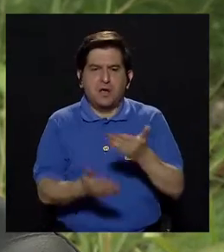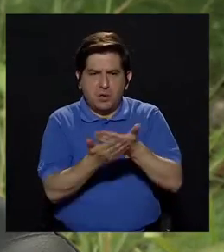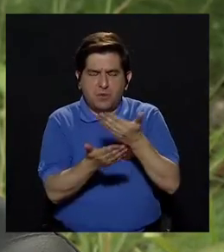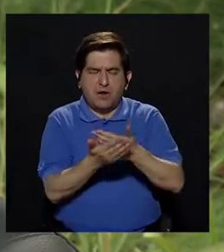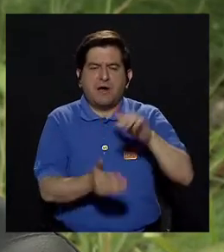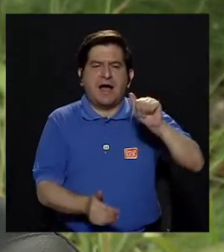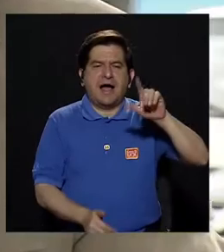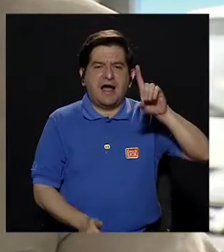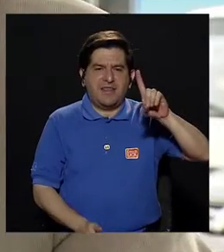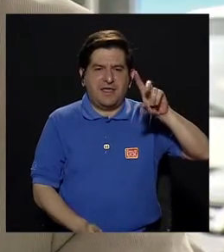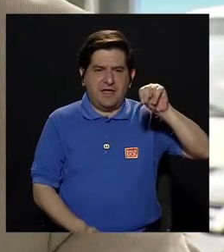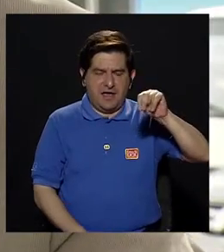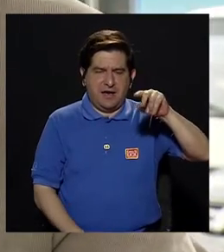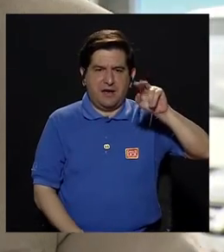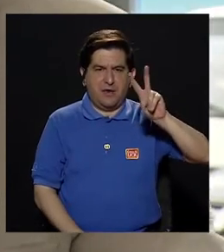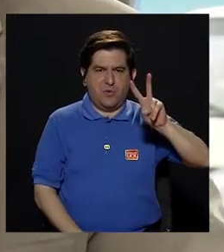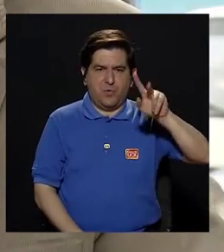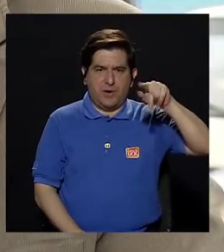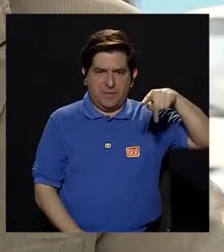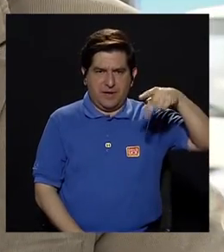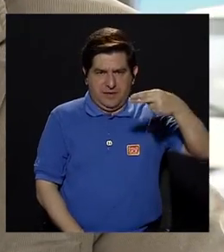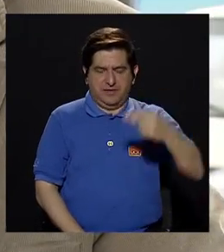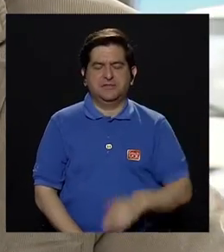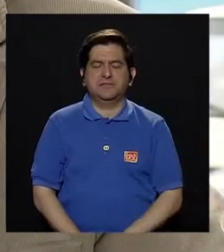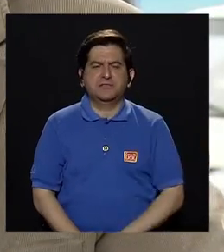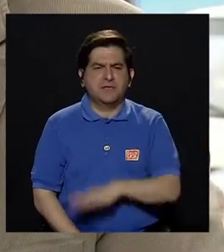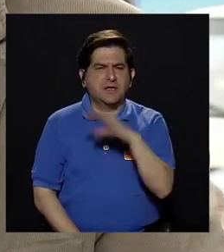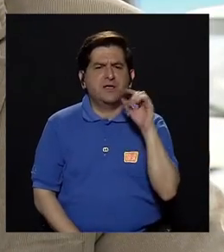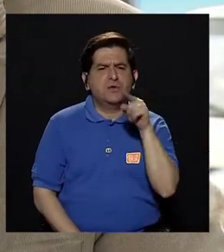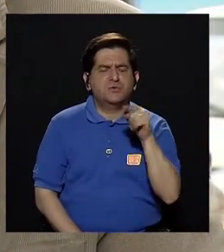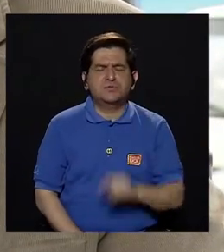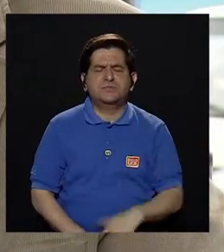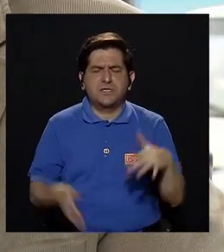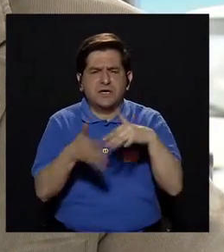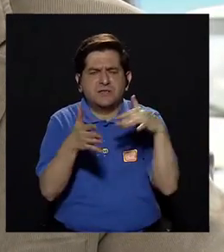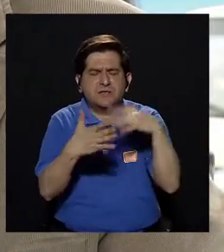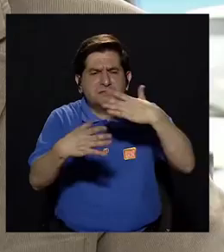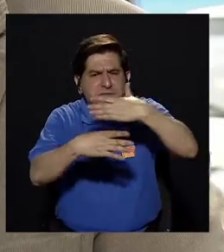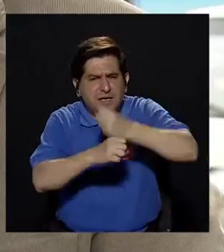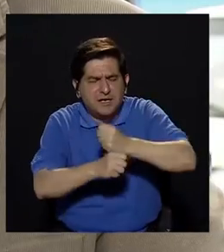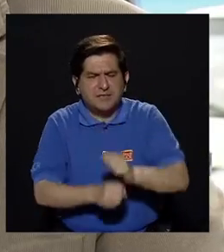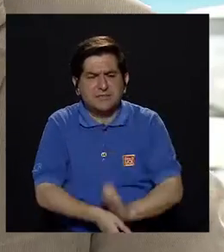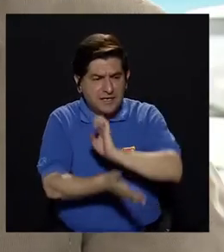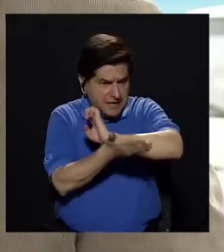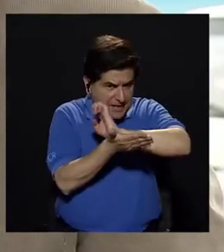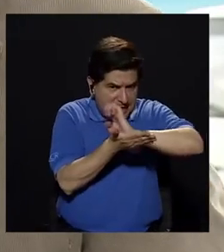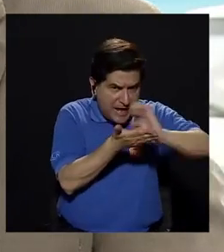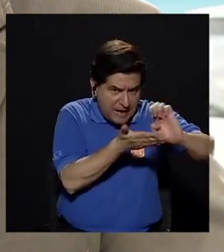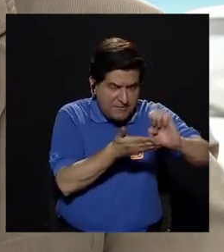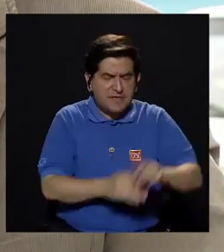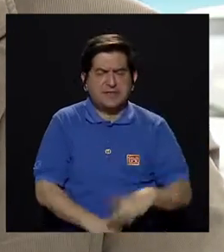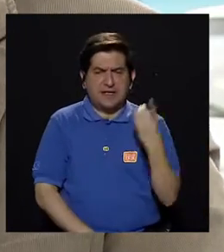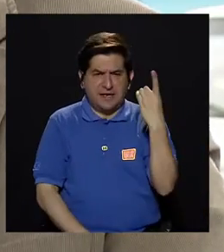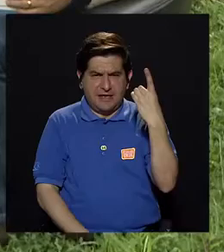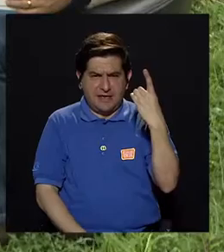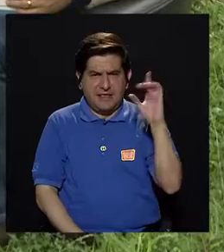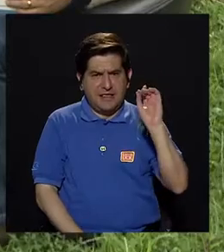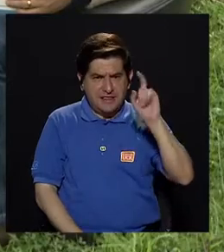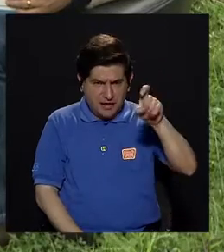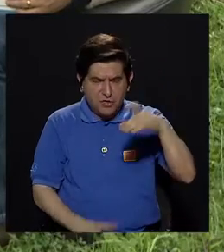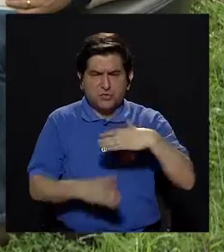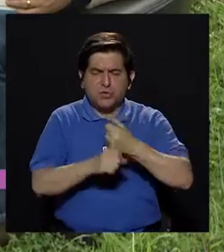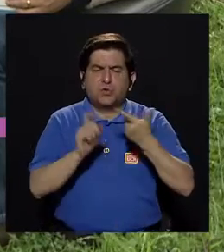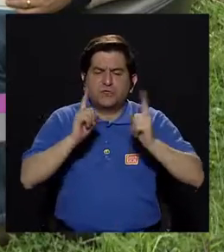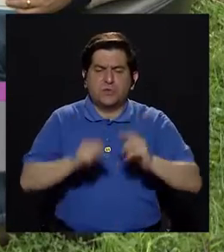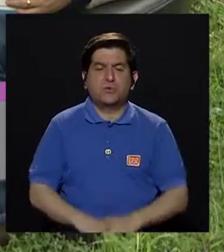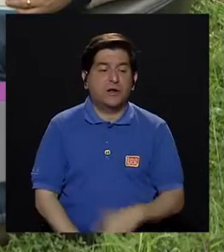de ADN. Doctor, y para el cáncer de mama, ¿cuáles son los estudios que ustedes realizan para poder prevenir o diagnosticar?